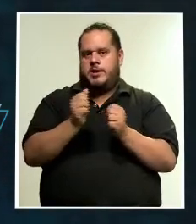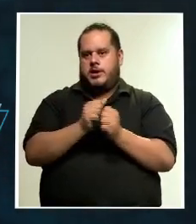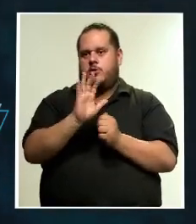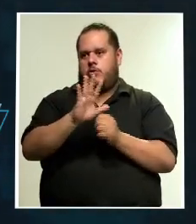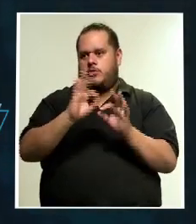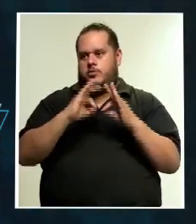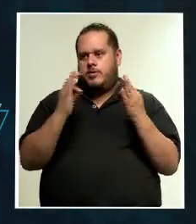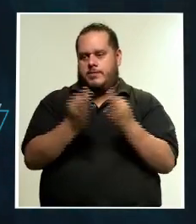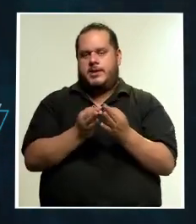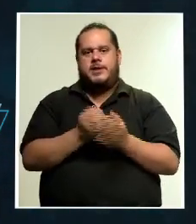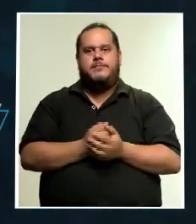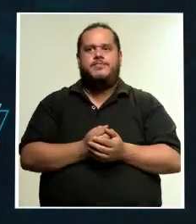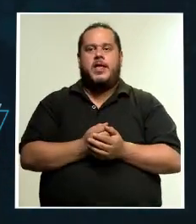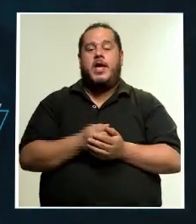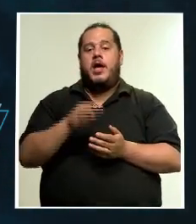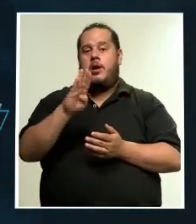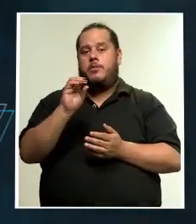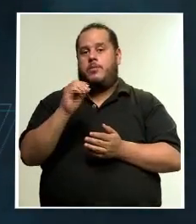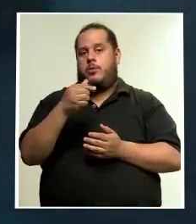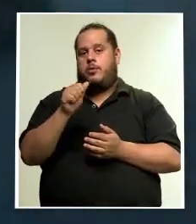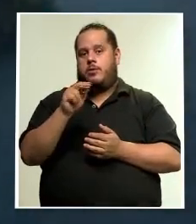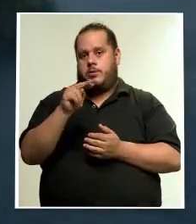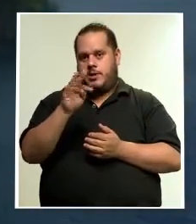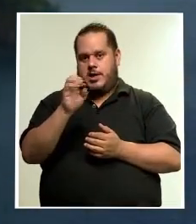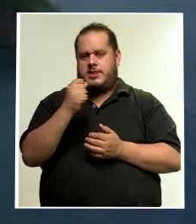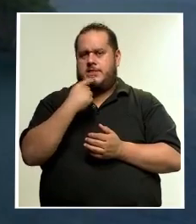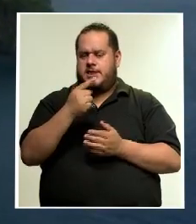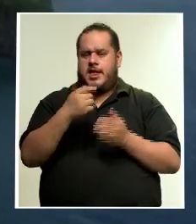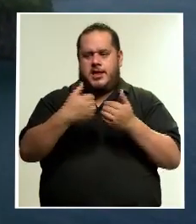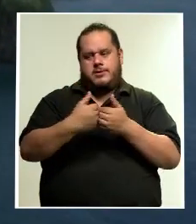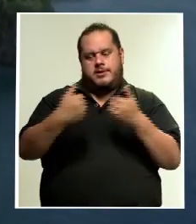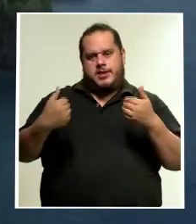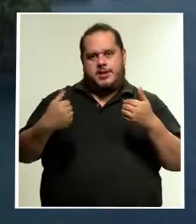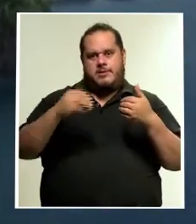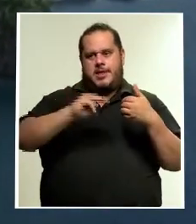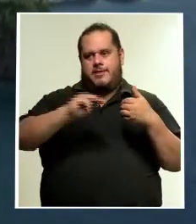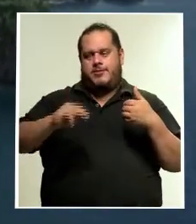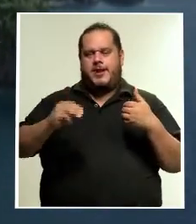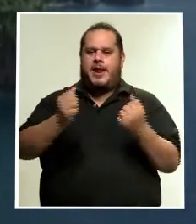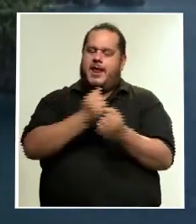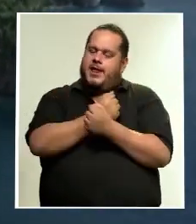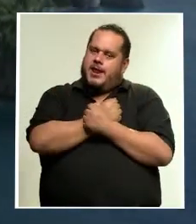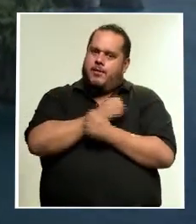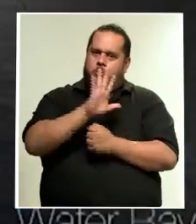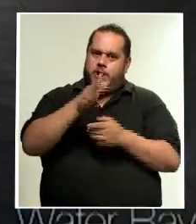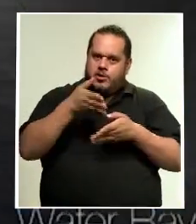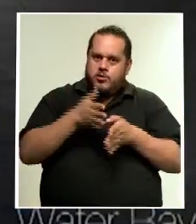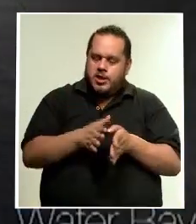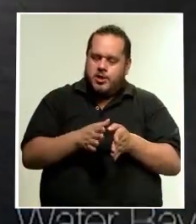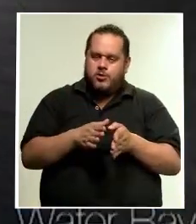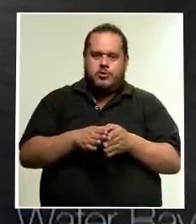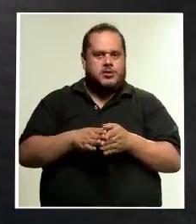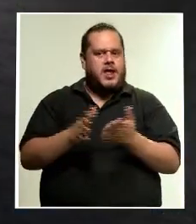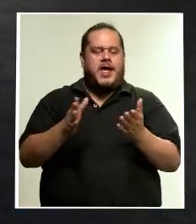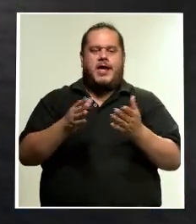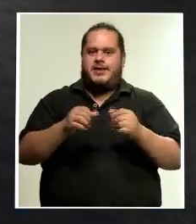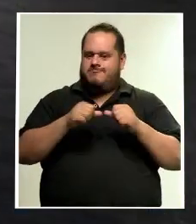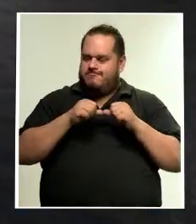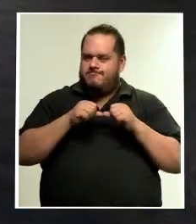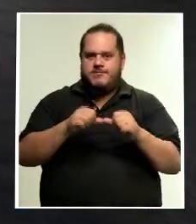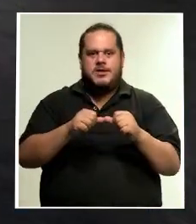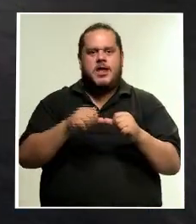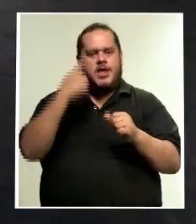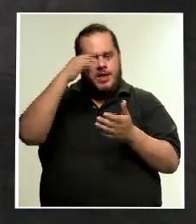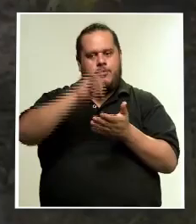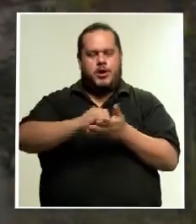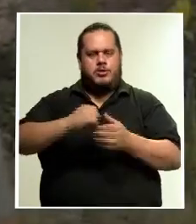familia. Bogantes afirma que aunque están divididos por el mar, el amor hacia sus hijos se mantiene intacto y por ellos es